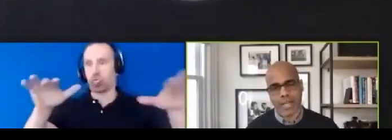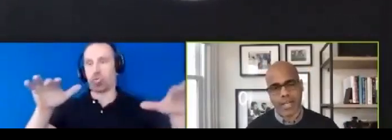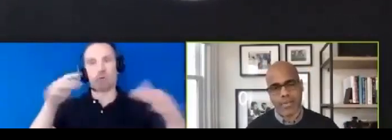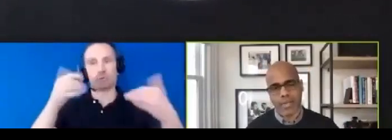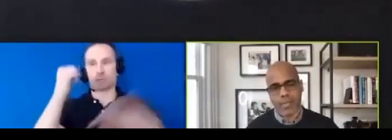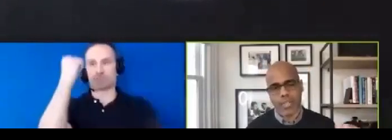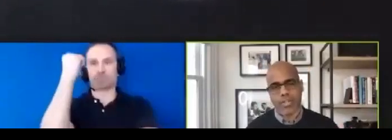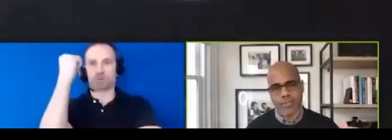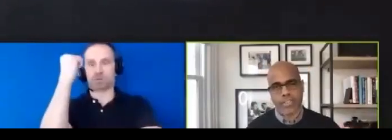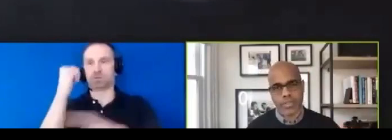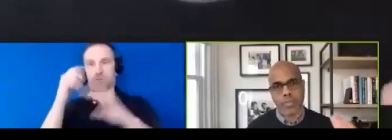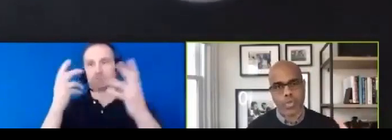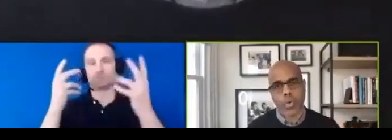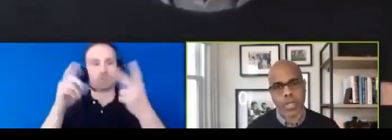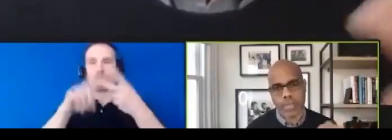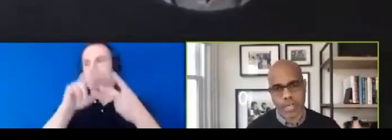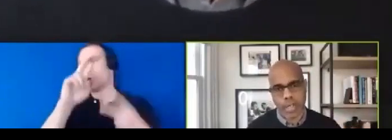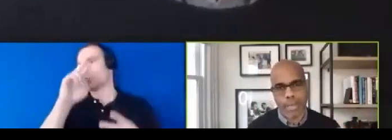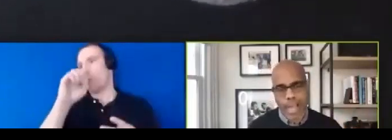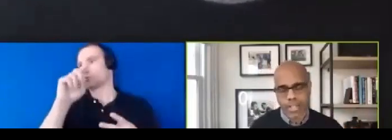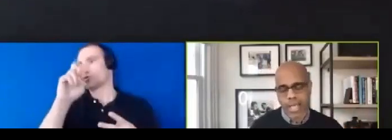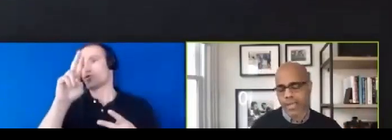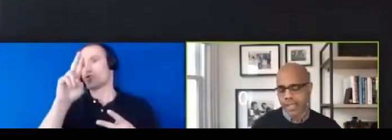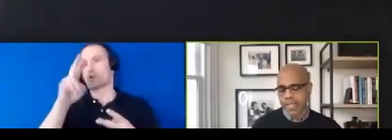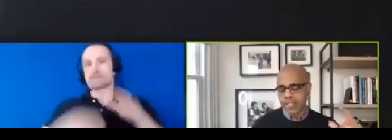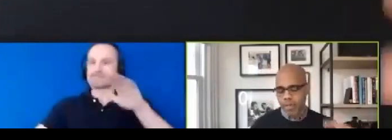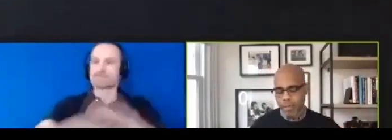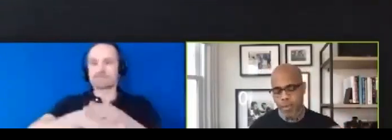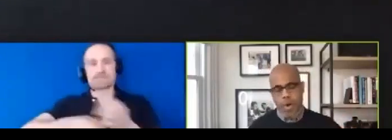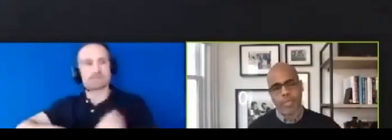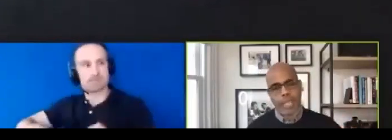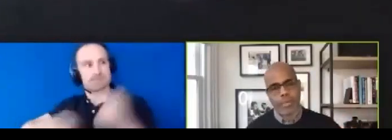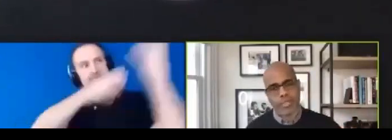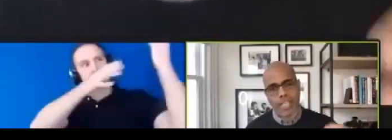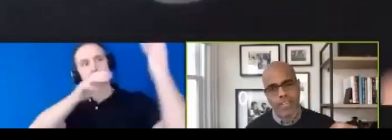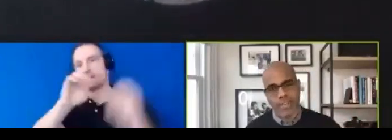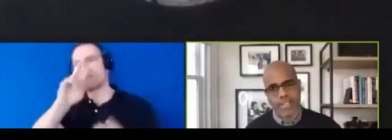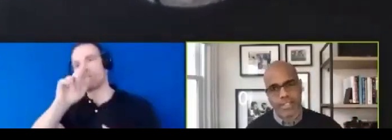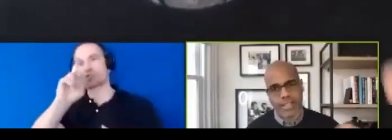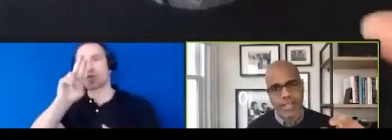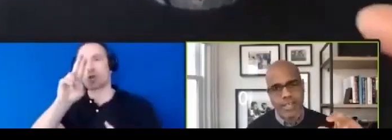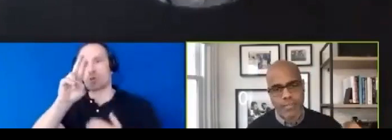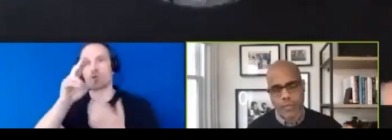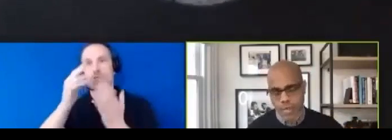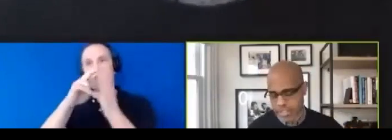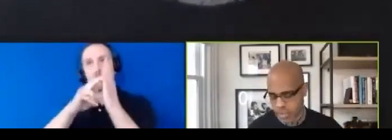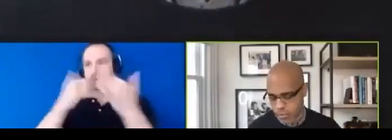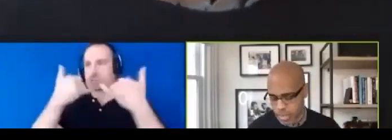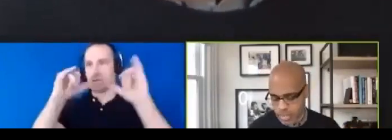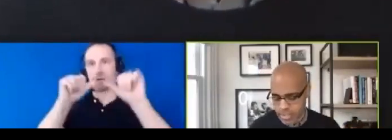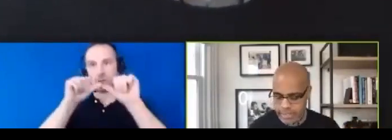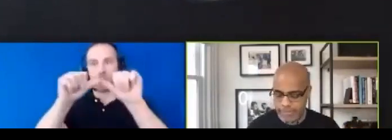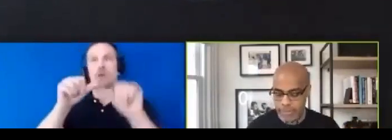hasta septiembre y otras cosas tomarán nuevos lugares este por causa de la pandemia